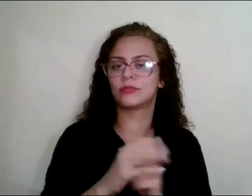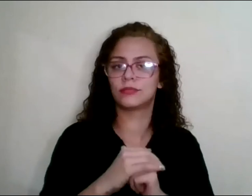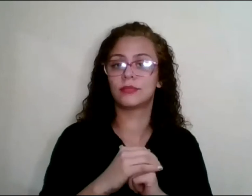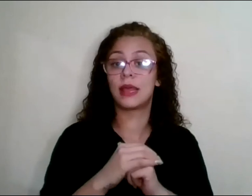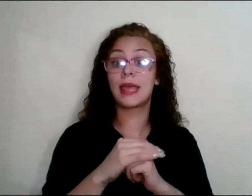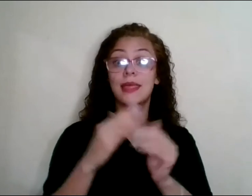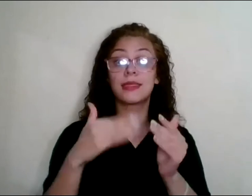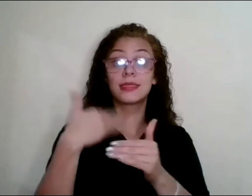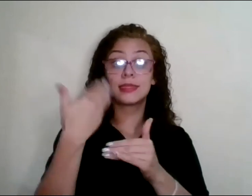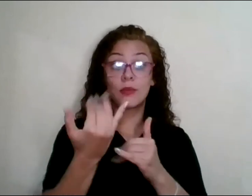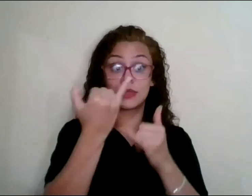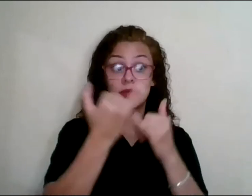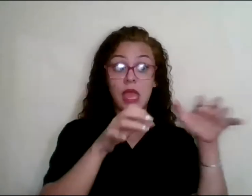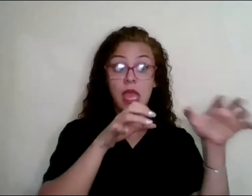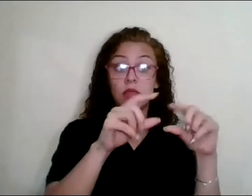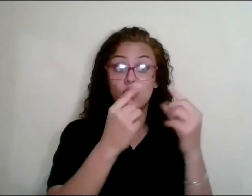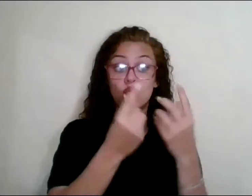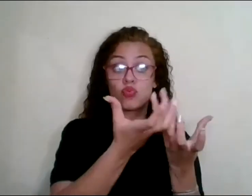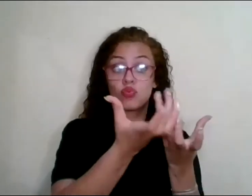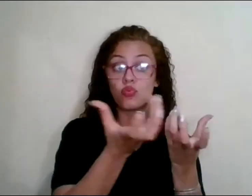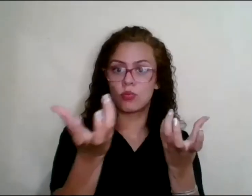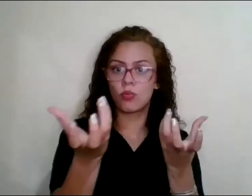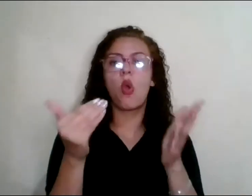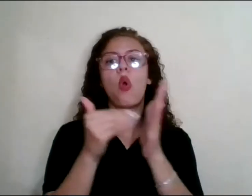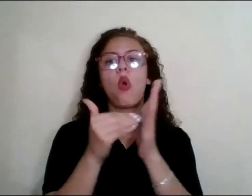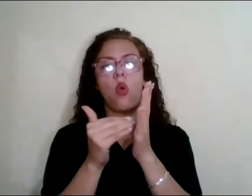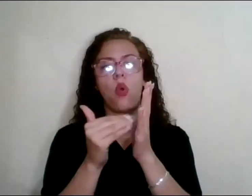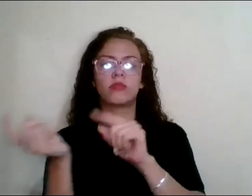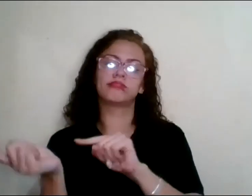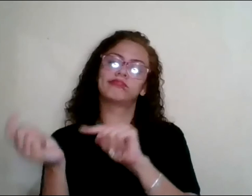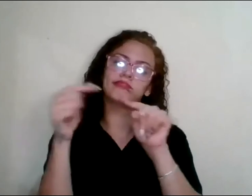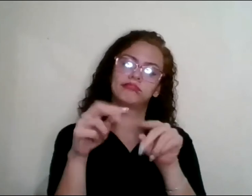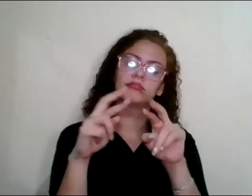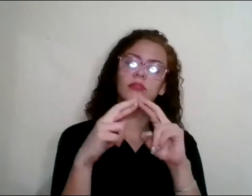Luego de esta actividad vamos nuevamente a